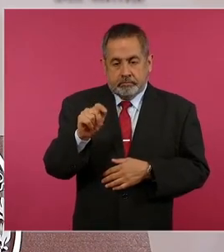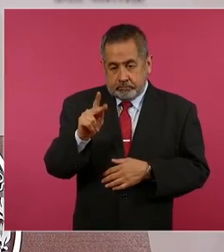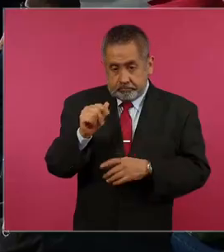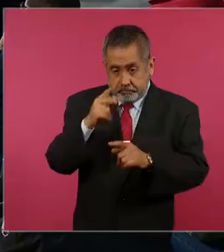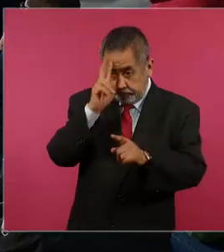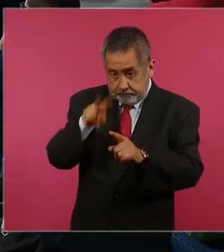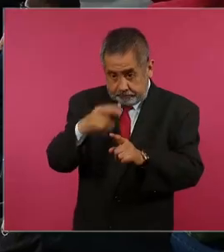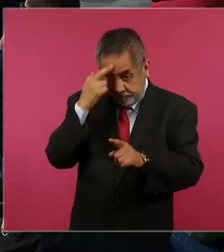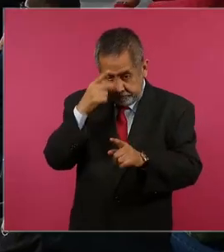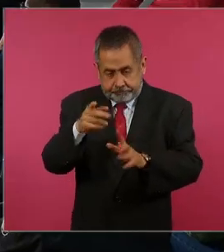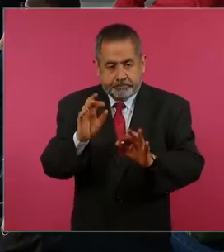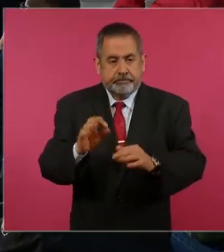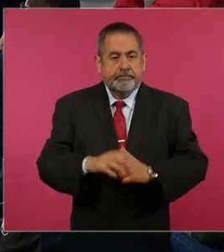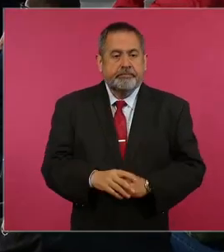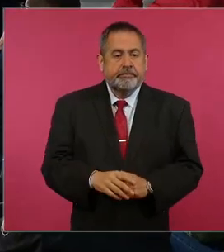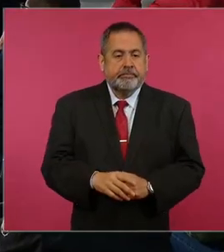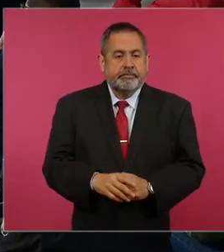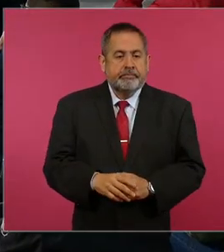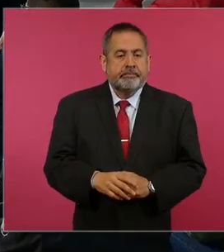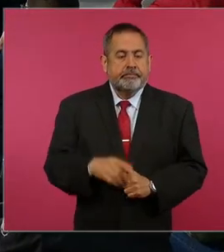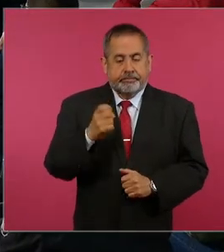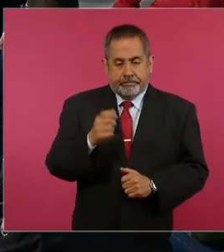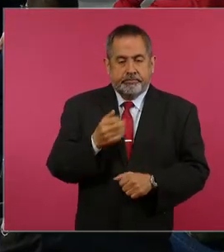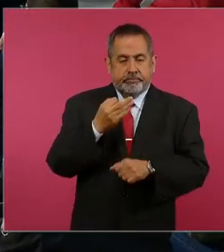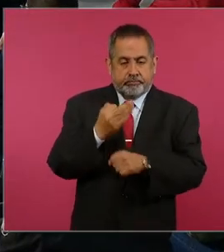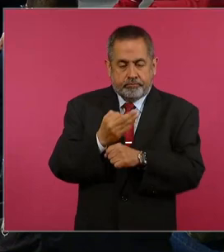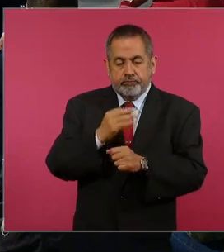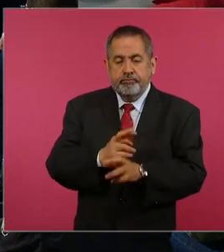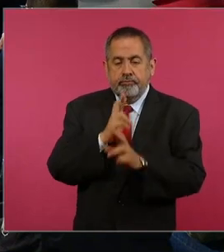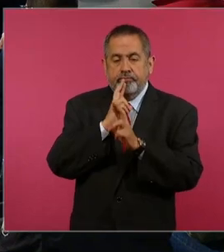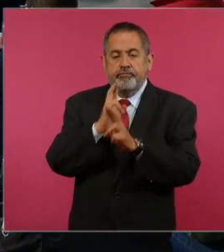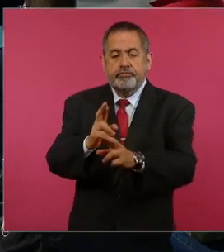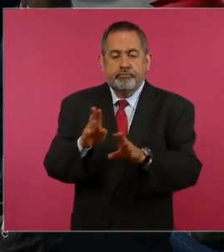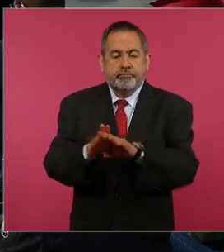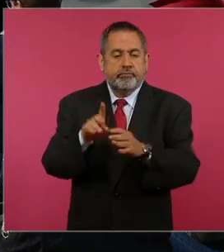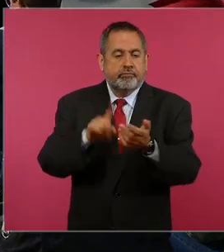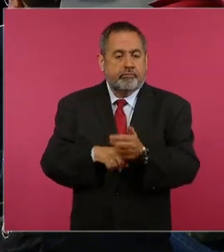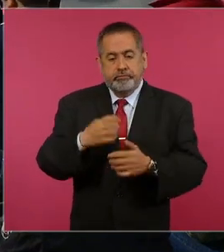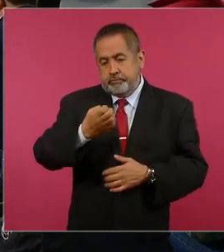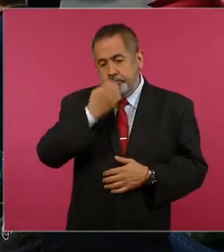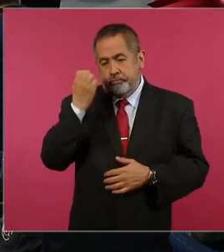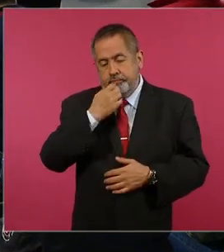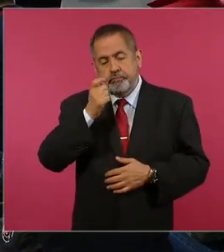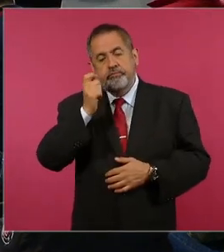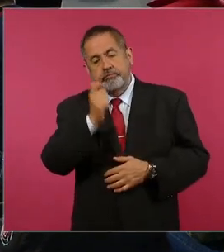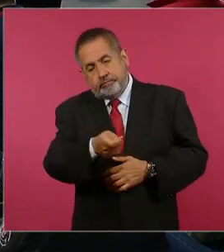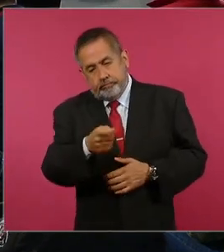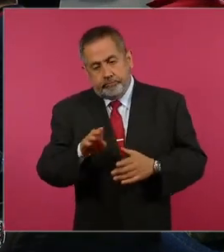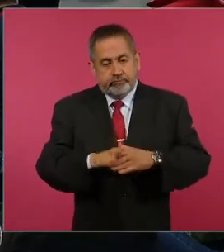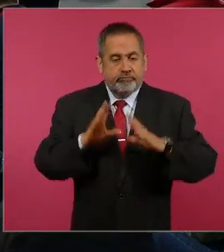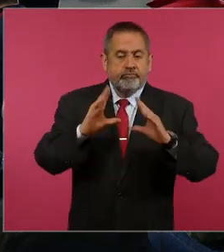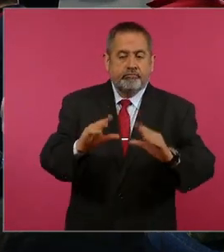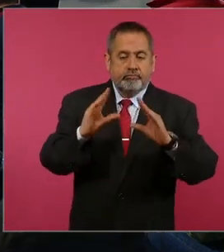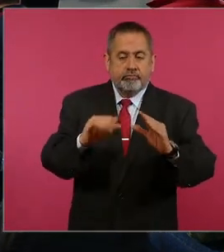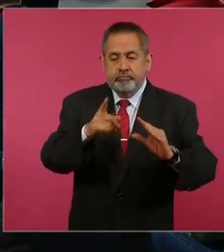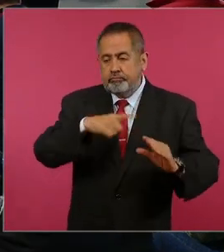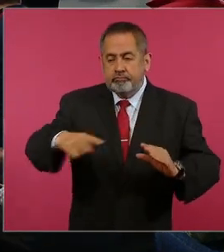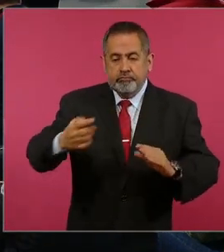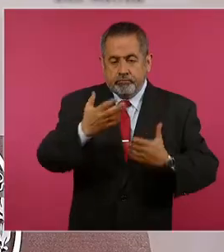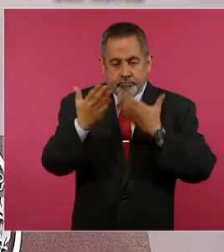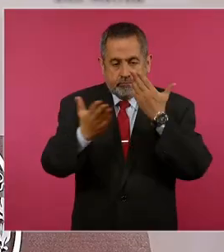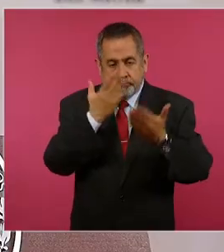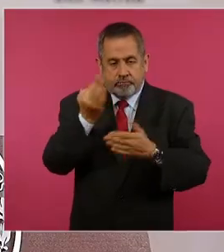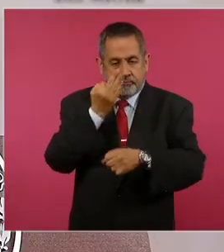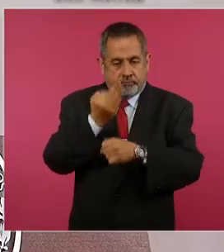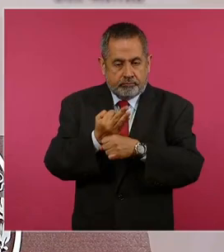cierto? Bueno, y en este hoy le informamos qué guarda esta escuela en relación a la formación de los estudiantes. En